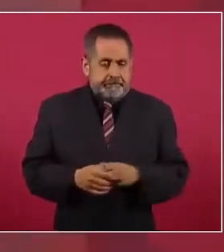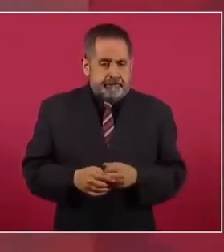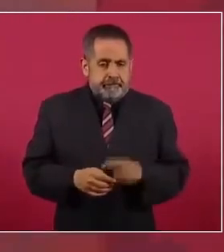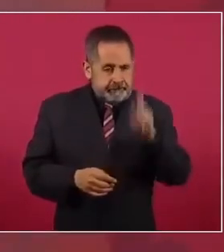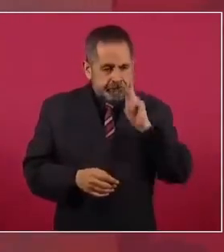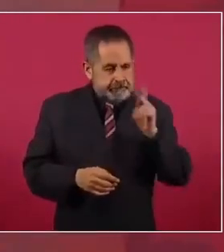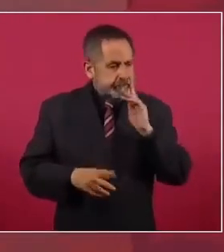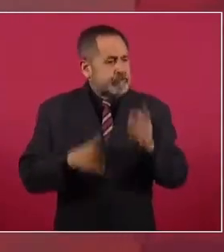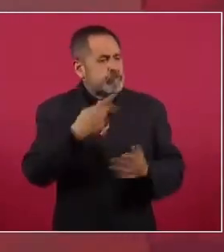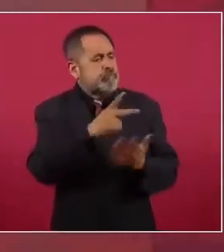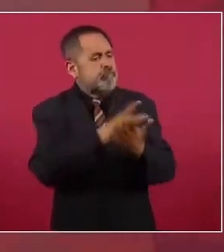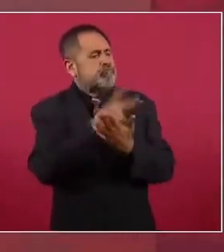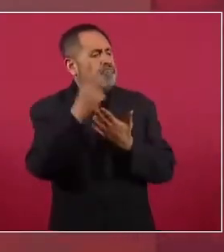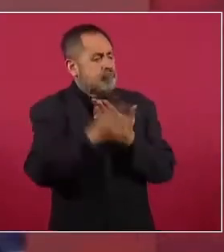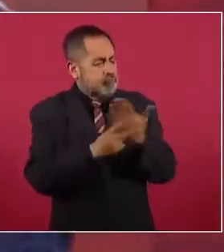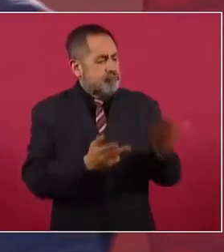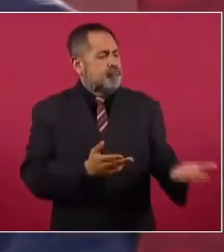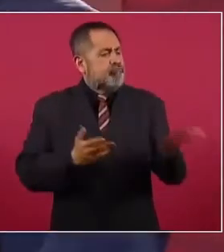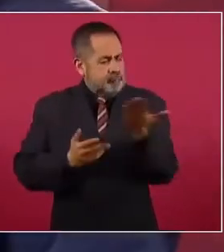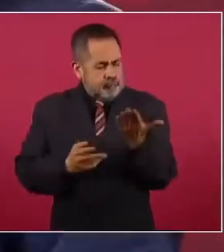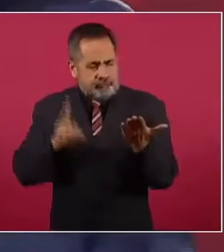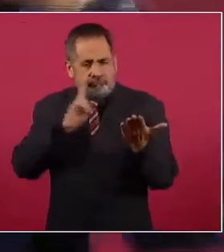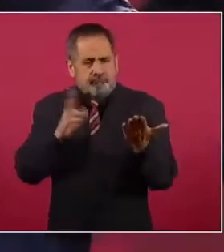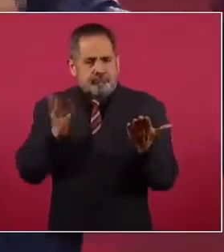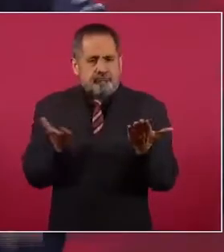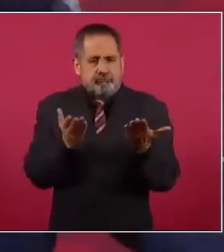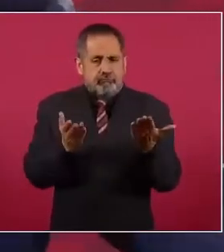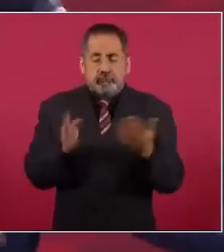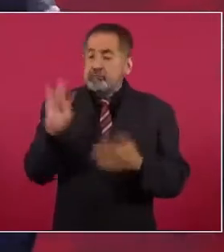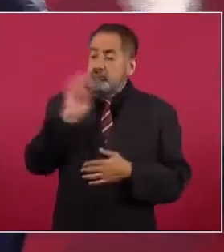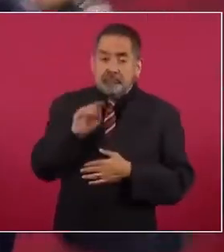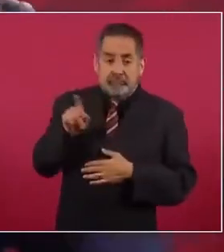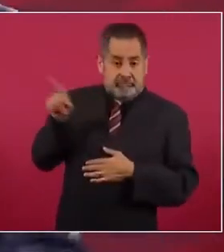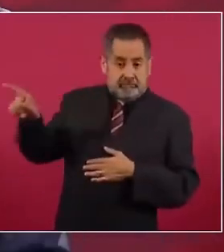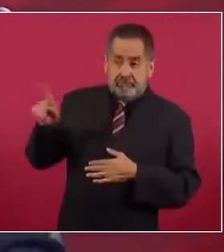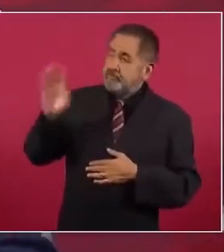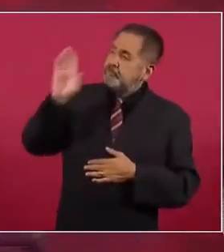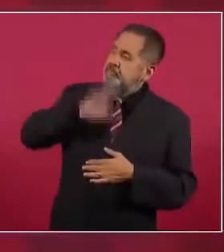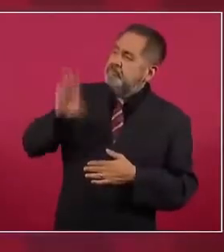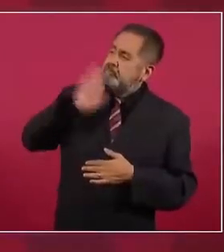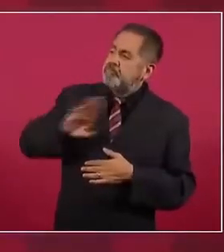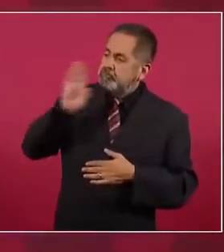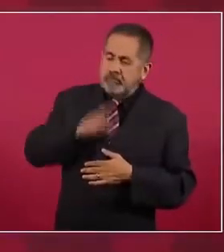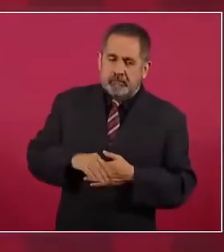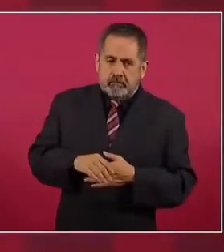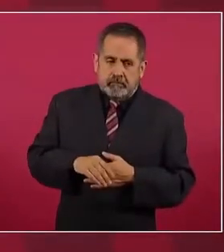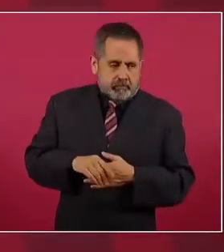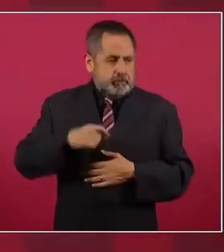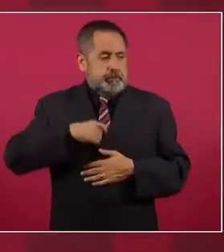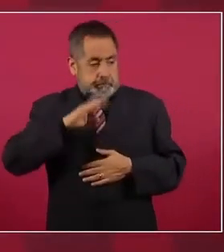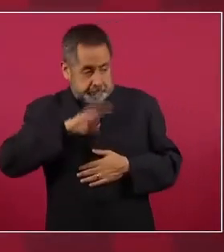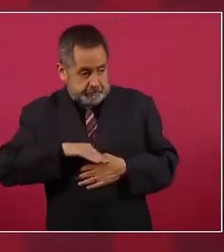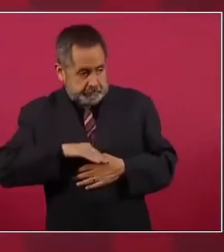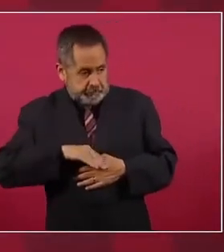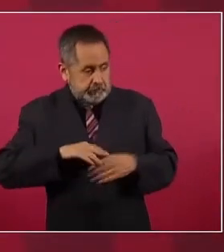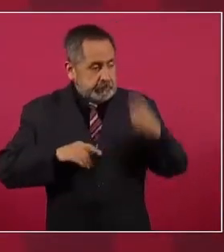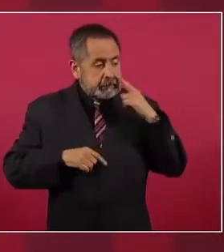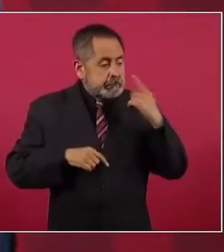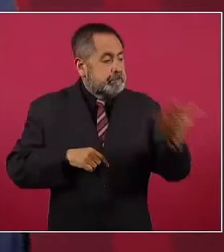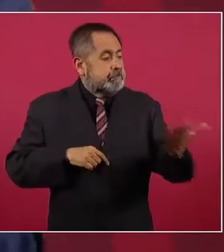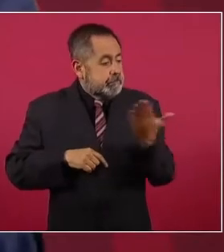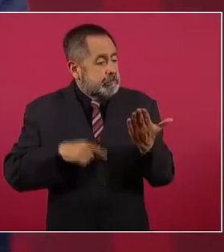presentan su proyecto alternativo? Dice, está mal lo que están haciendo. Lo que deberían de